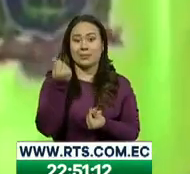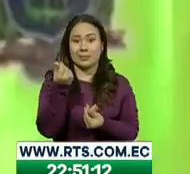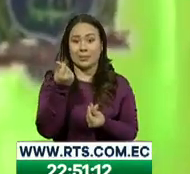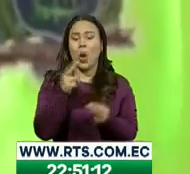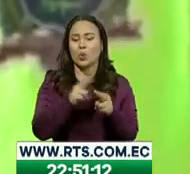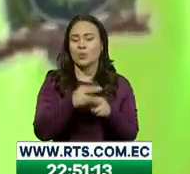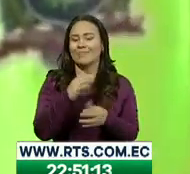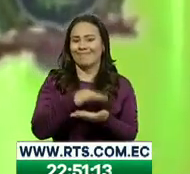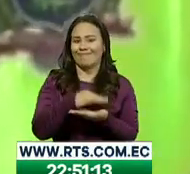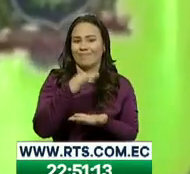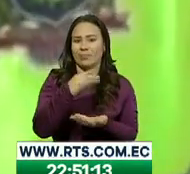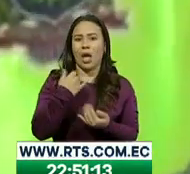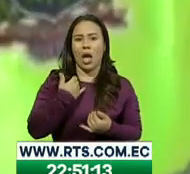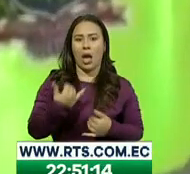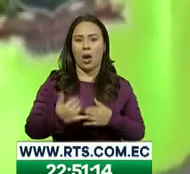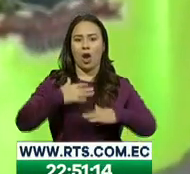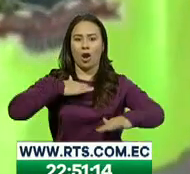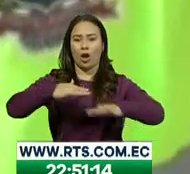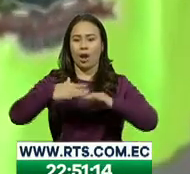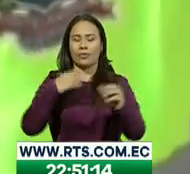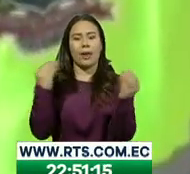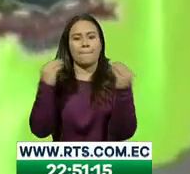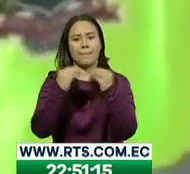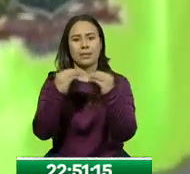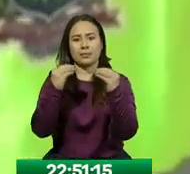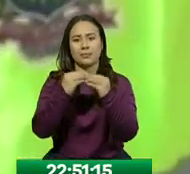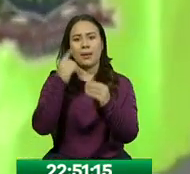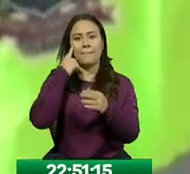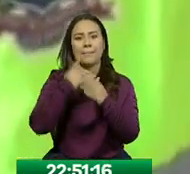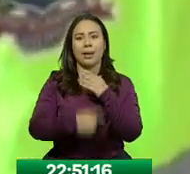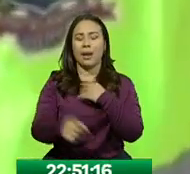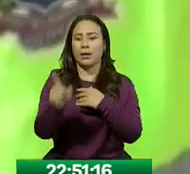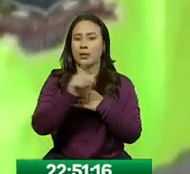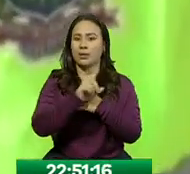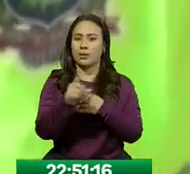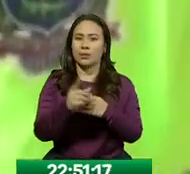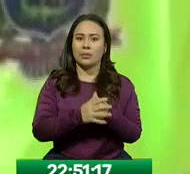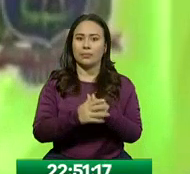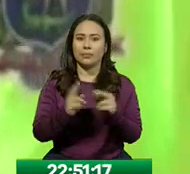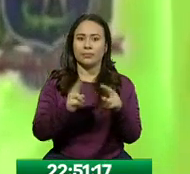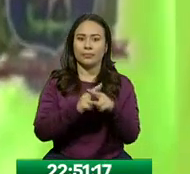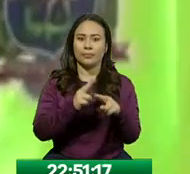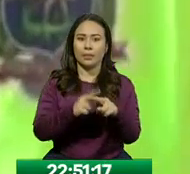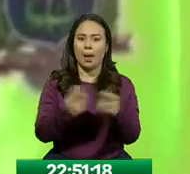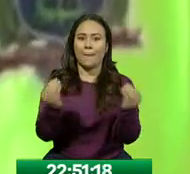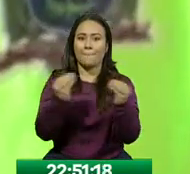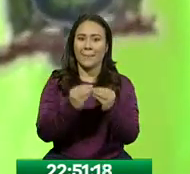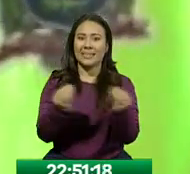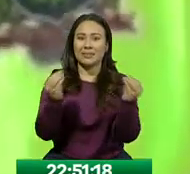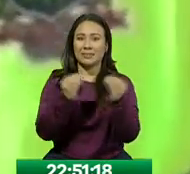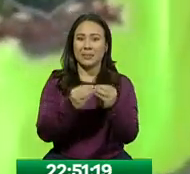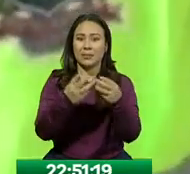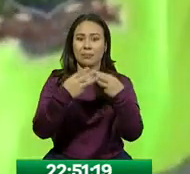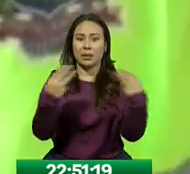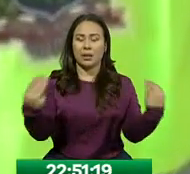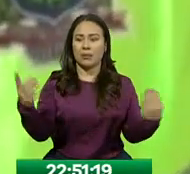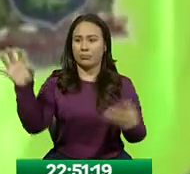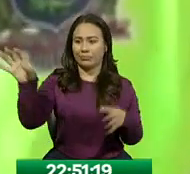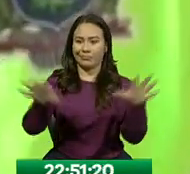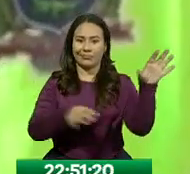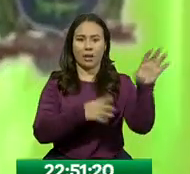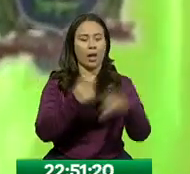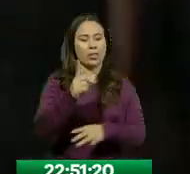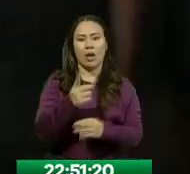Estamos coordinando constantemente con ellos para evitar que se siga sacando material minero sin las